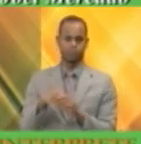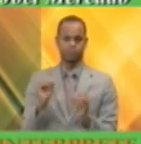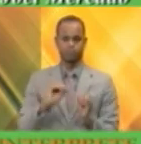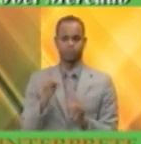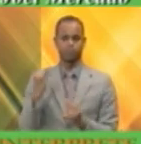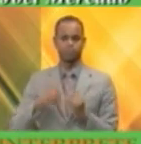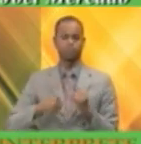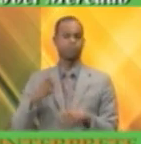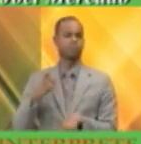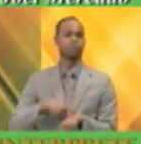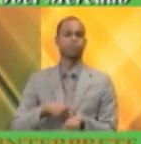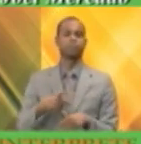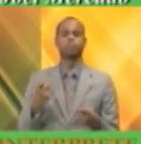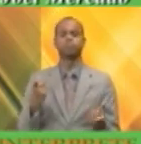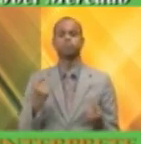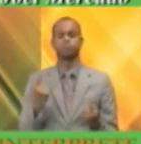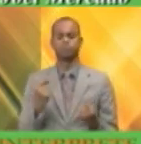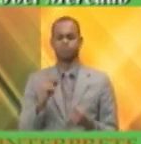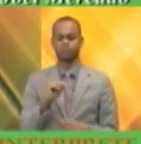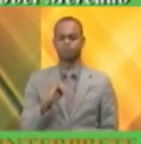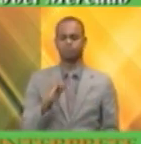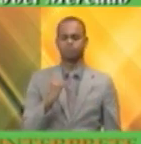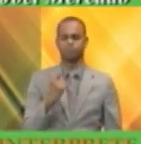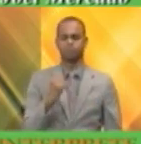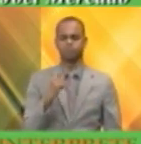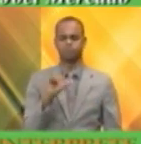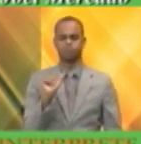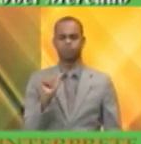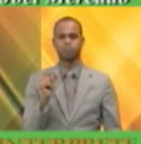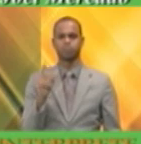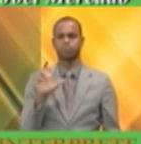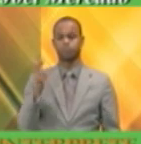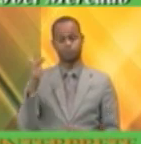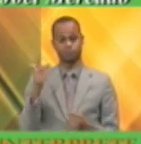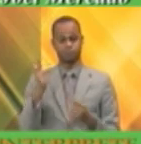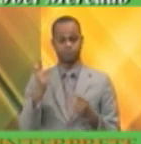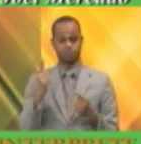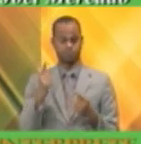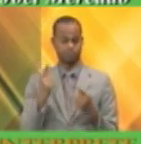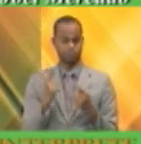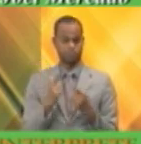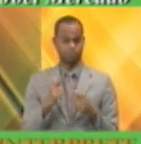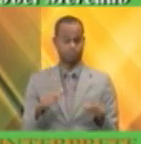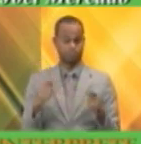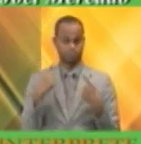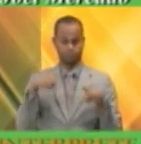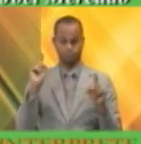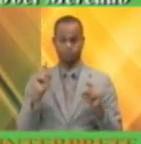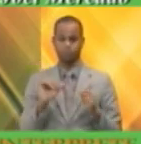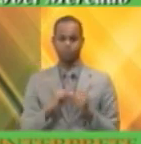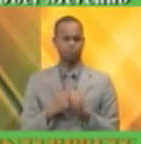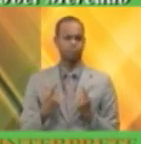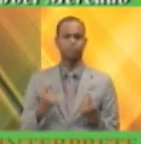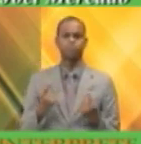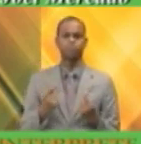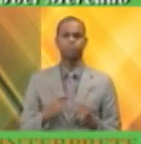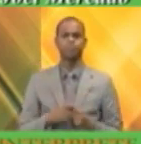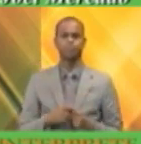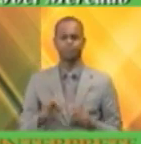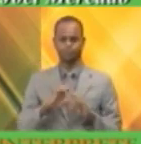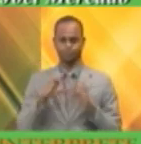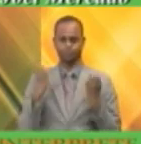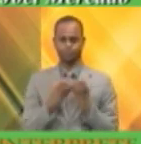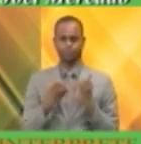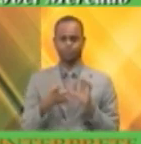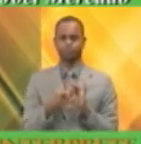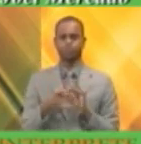última vez que participamos en Nicaragua, tomamos el tercer lugar. ¿Y usted sabe cómo lo tomamos? El equipo de